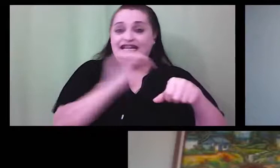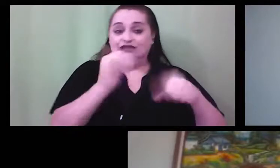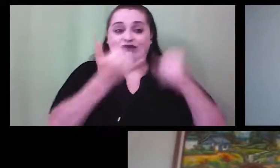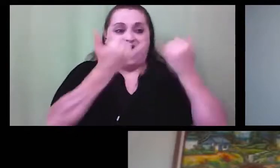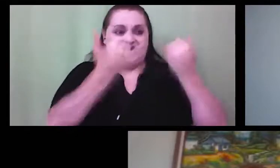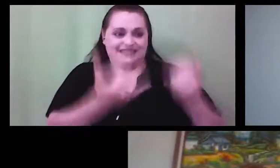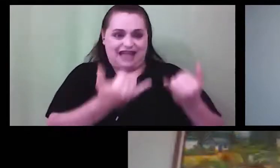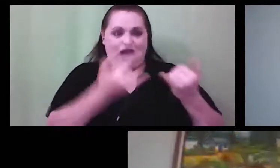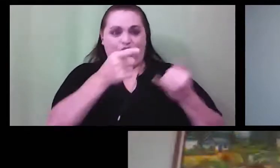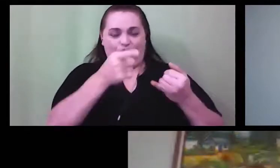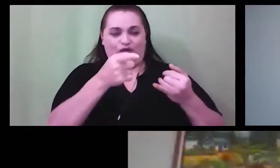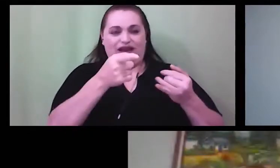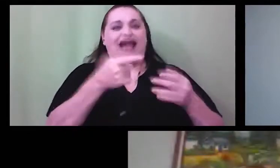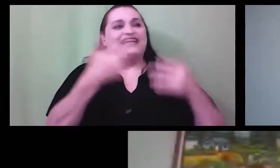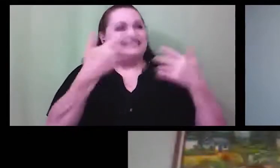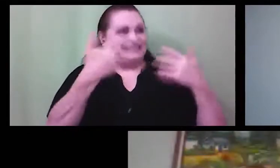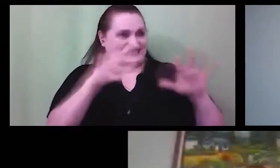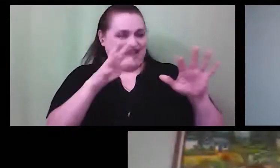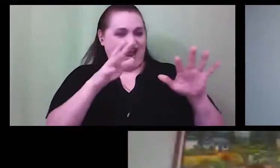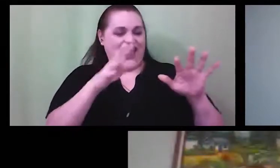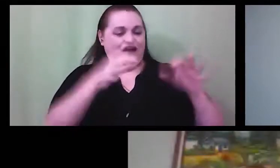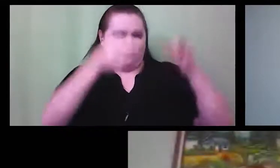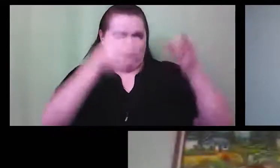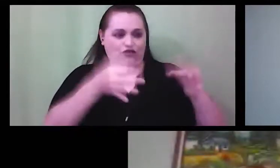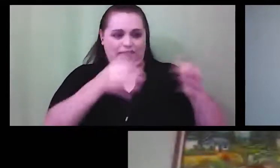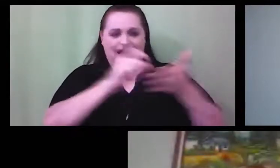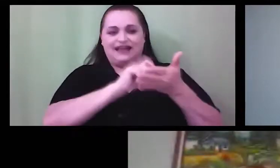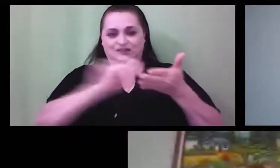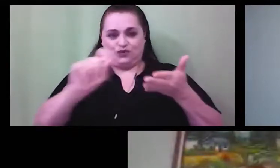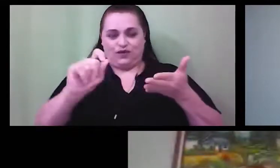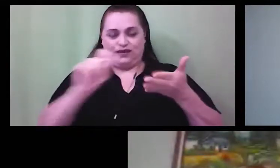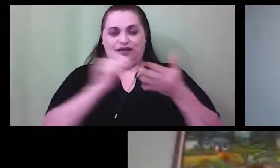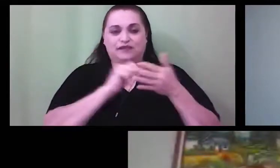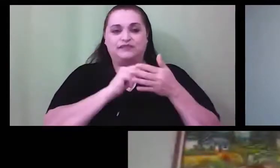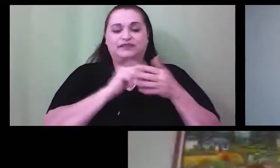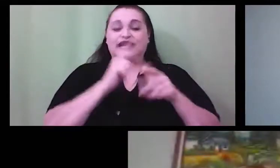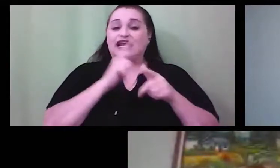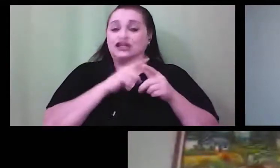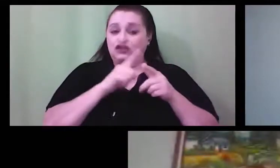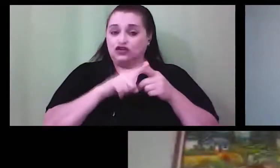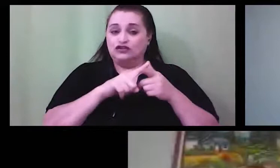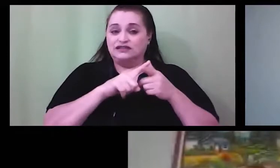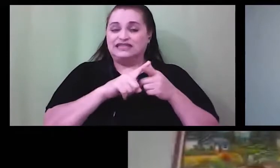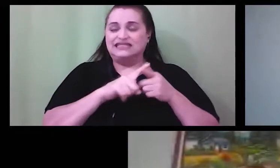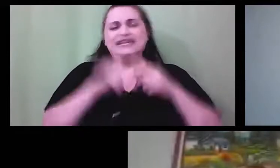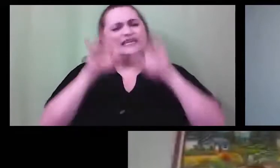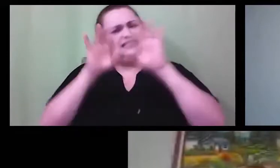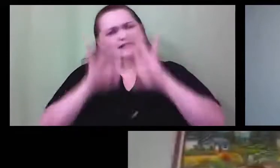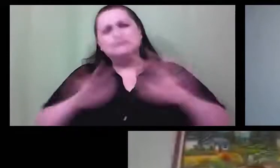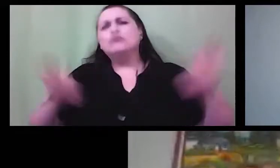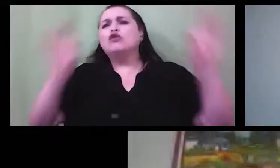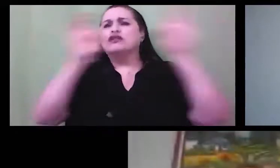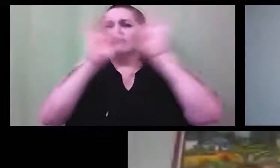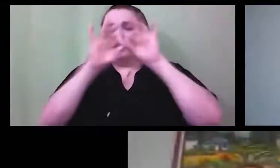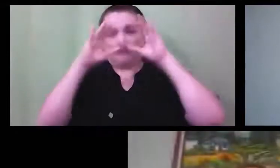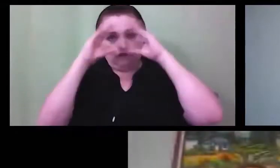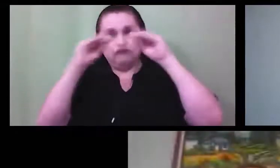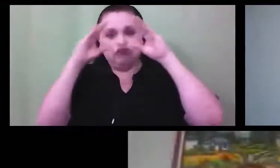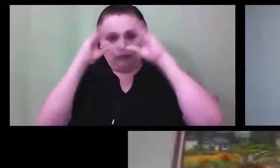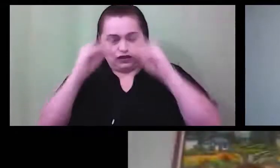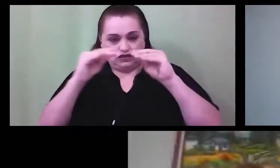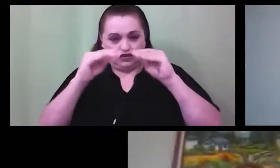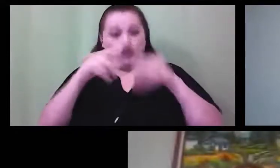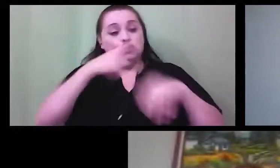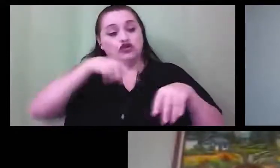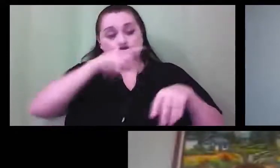hijo está ya formal en su escuela, ¿verdad? Entonces, es muy importante la información. Ahí nosotros